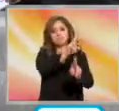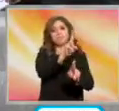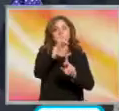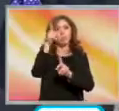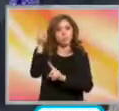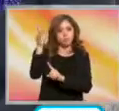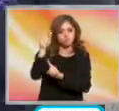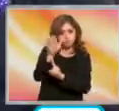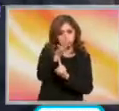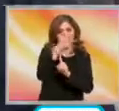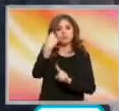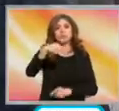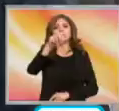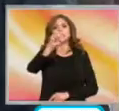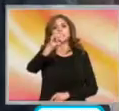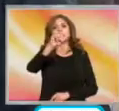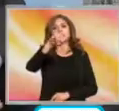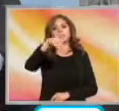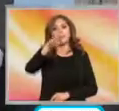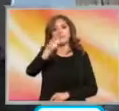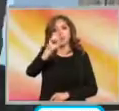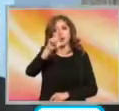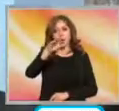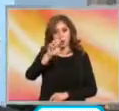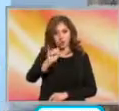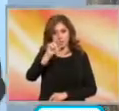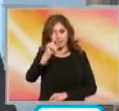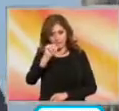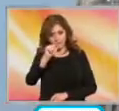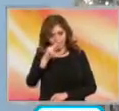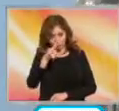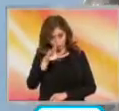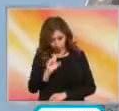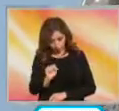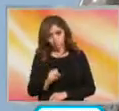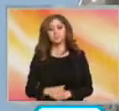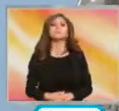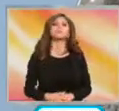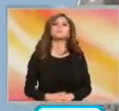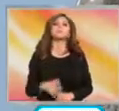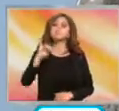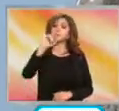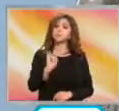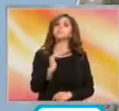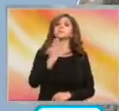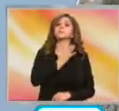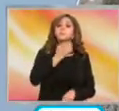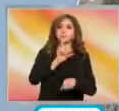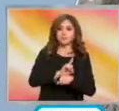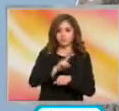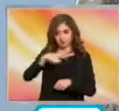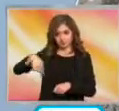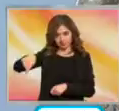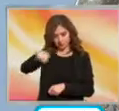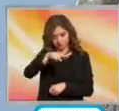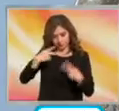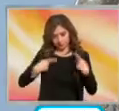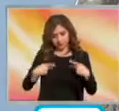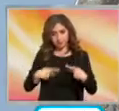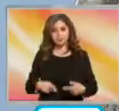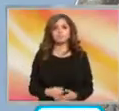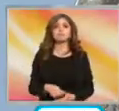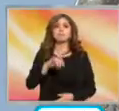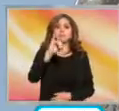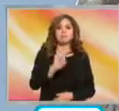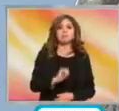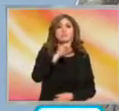cómo sí podemos usarlos, cómo no. Ok. De acuerdo, Juan, gracias. Buen día a todos. Fíjate que eso es un tema muy